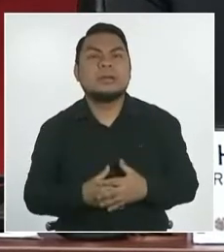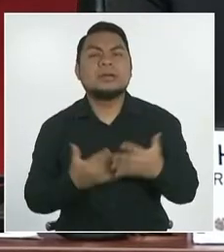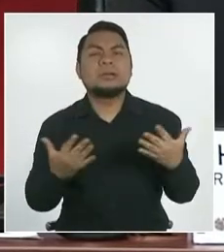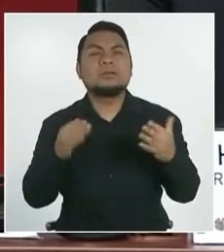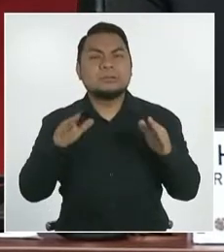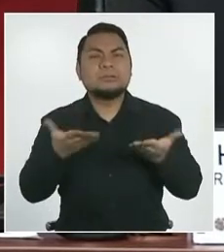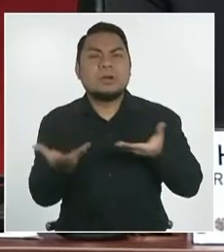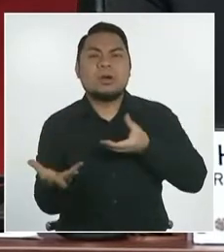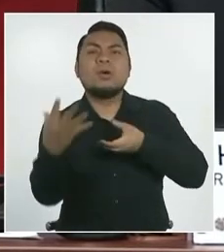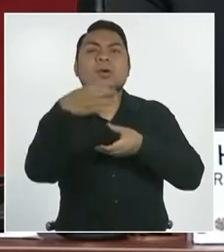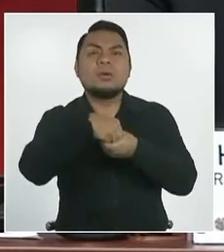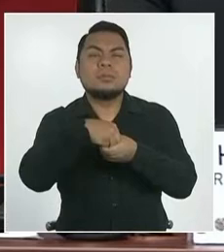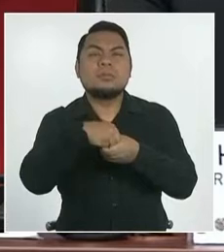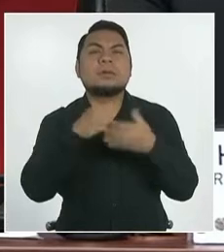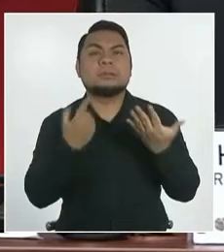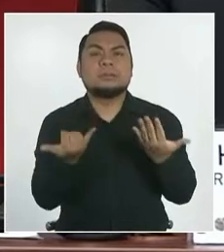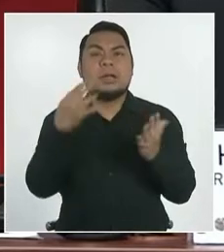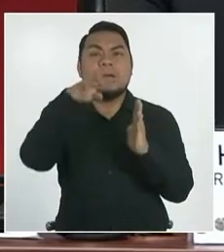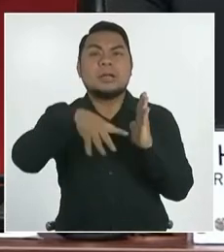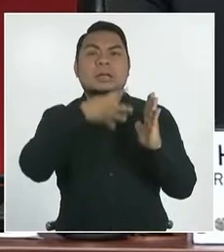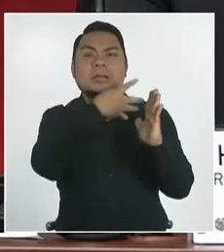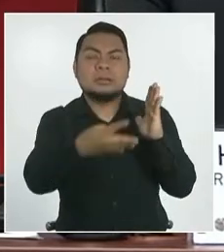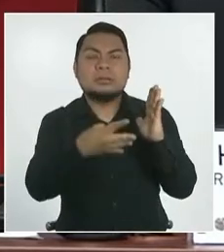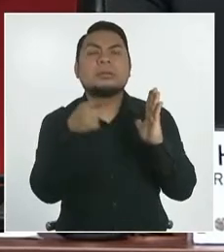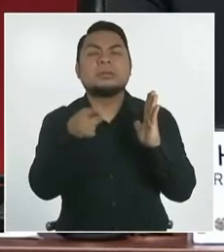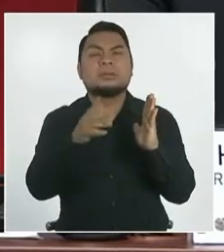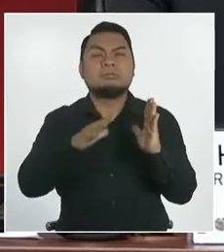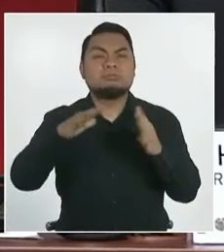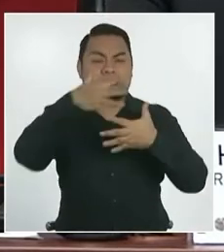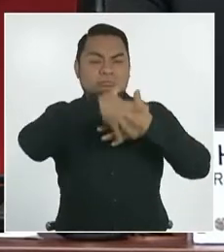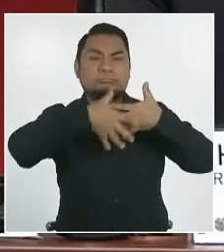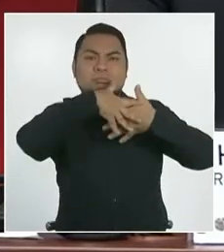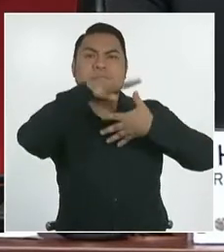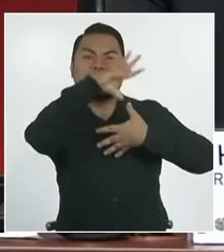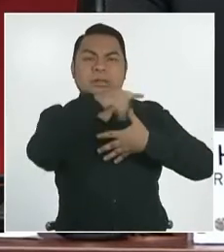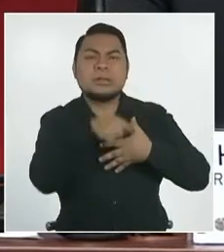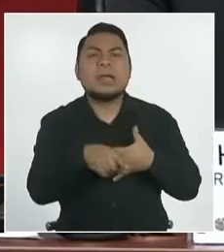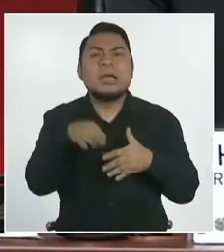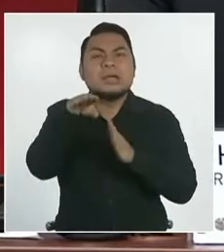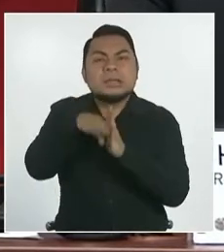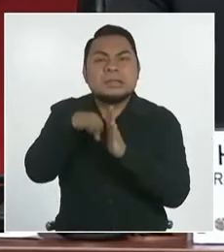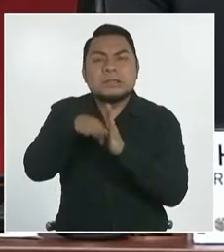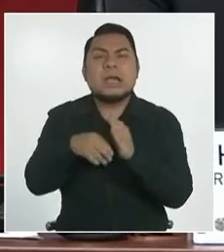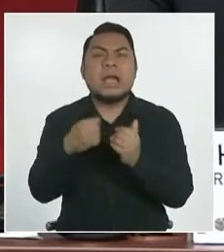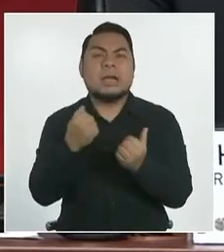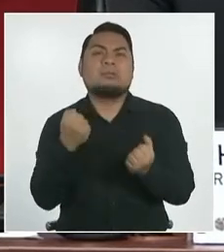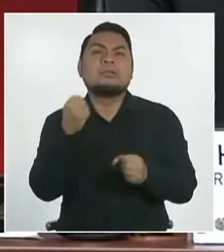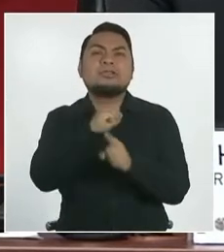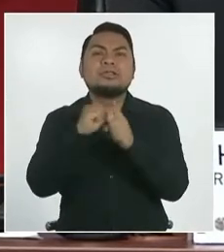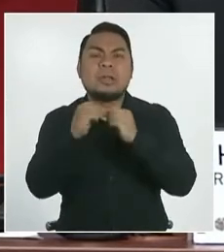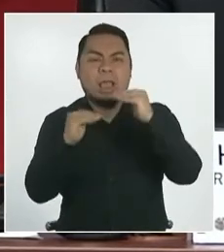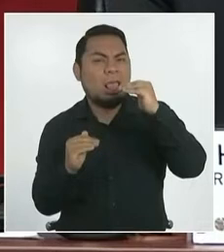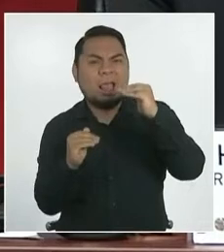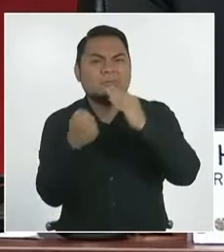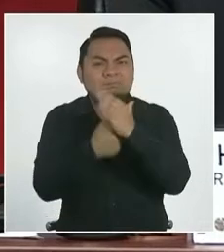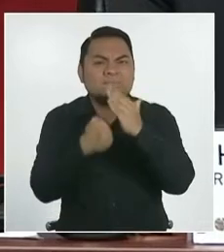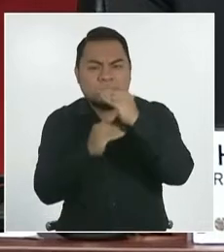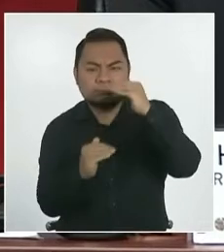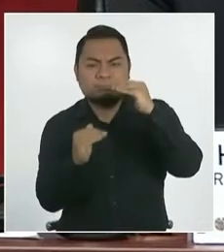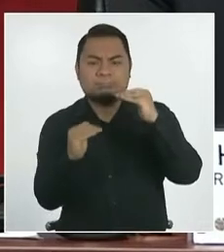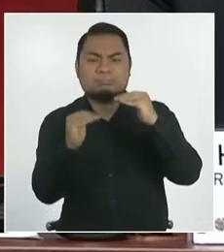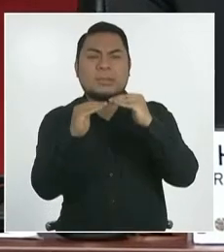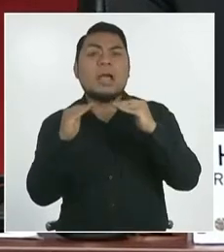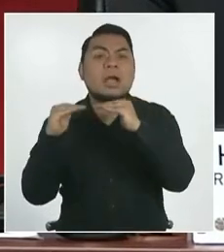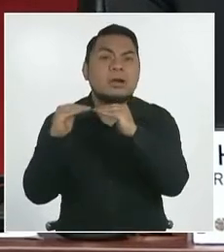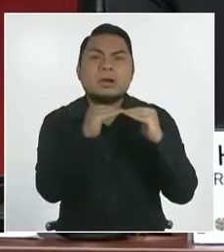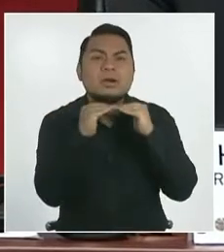de incorporar en la agenda hemisférica la reducción de las brechas sociales, la equidad y el